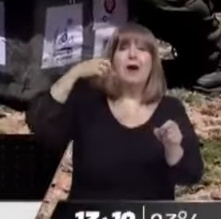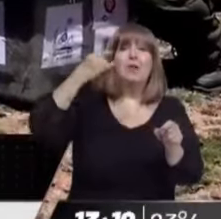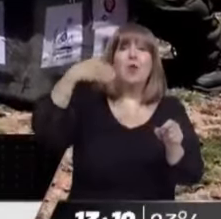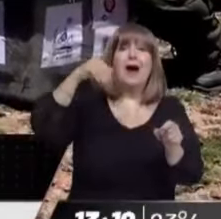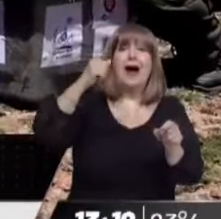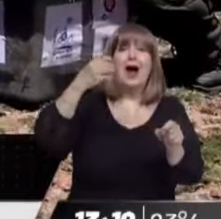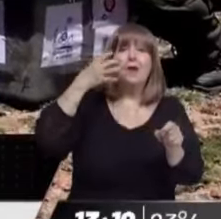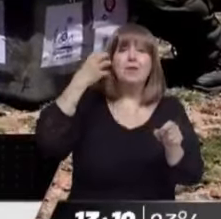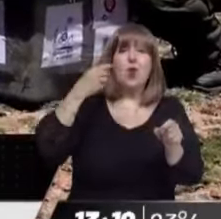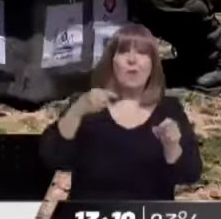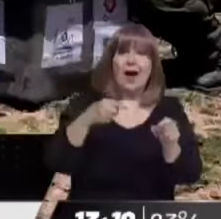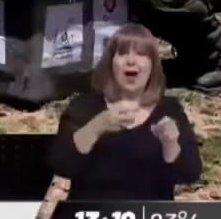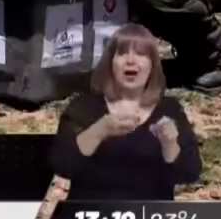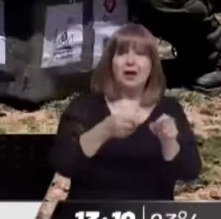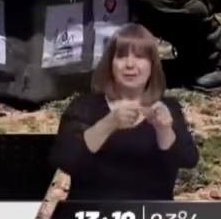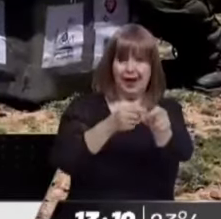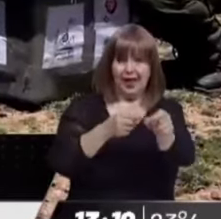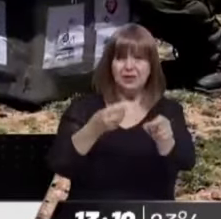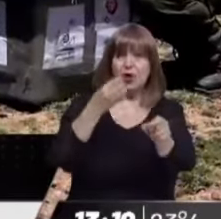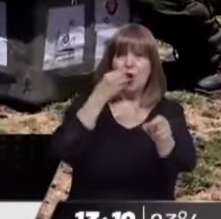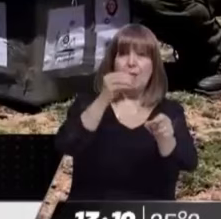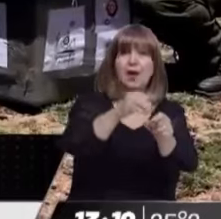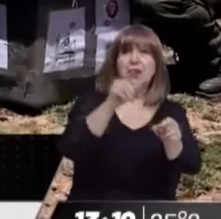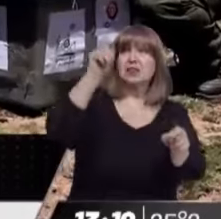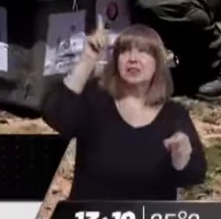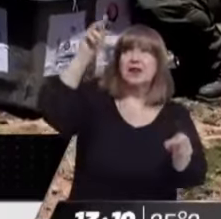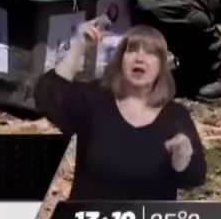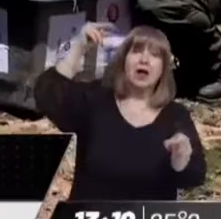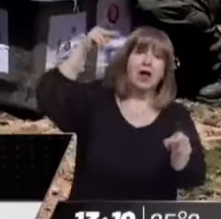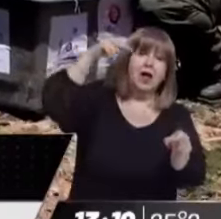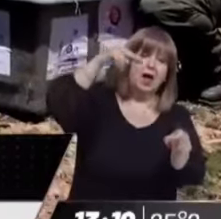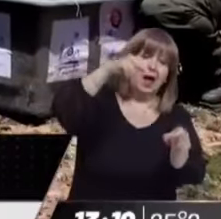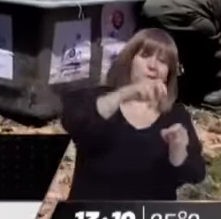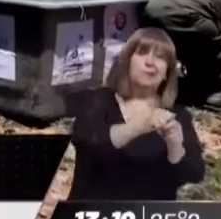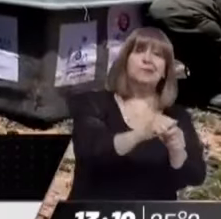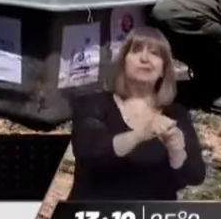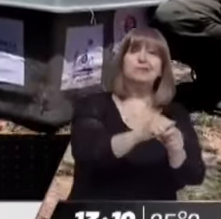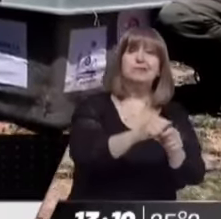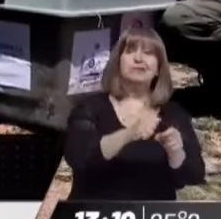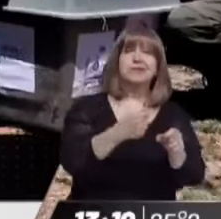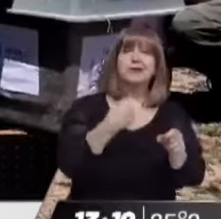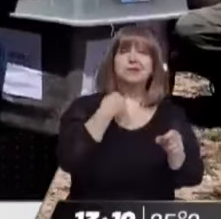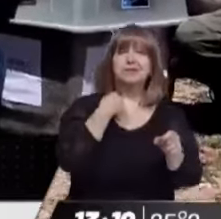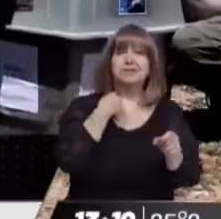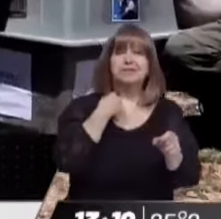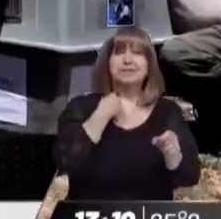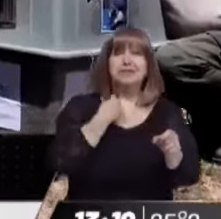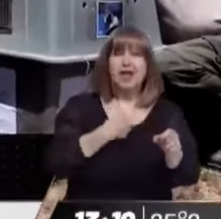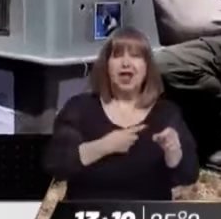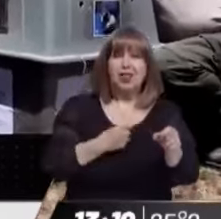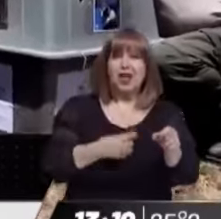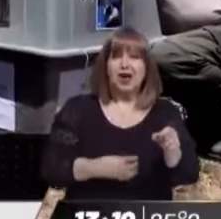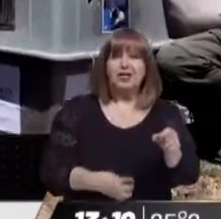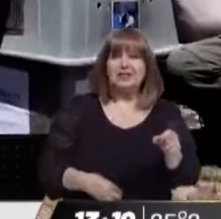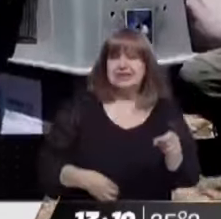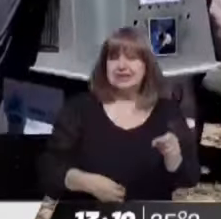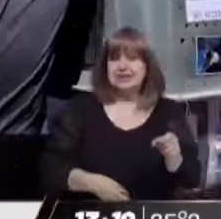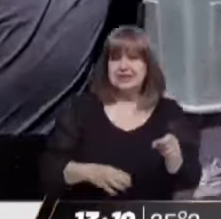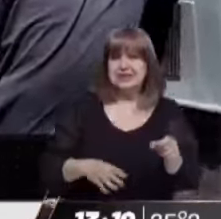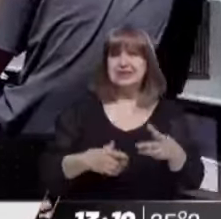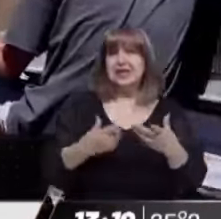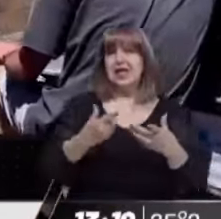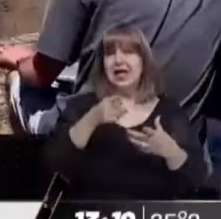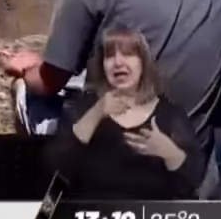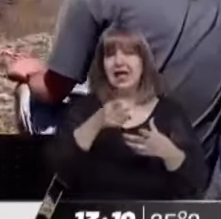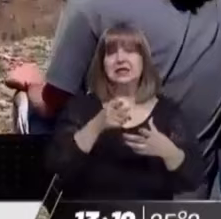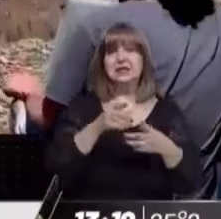una ley que tiene media sanción acá, en Mendoza, en la Cámara de Diputados, que es la modificación de un artículo por el cual se haría la receta agronómica.